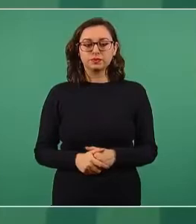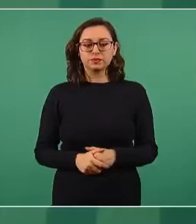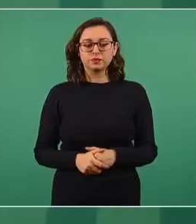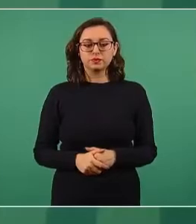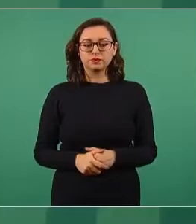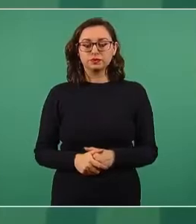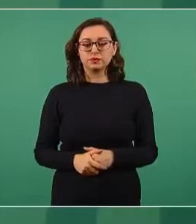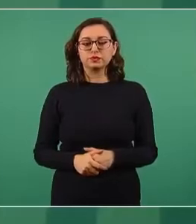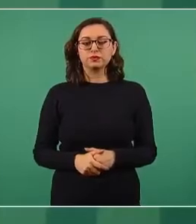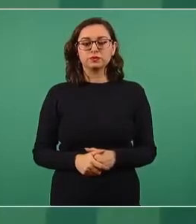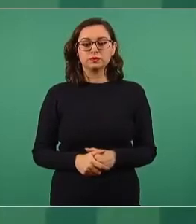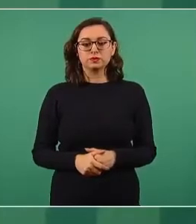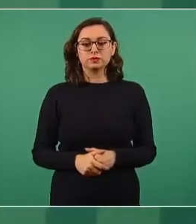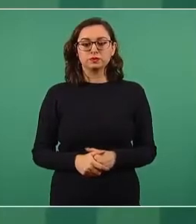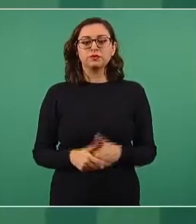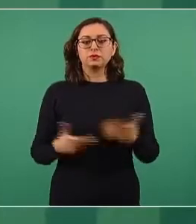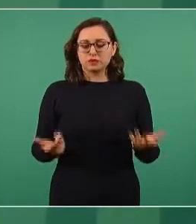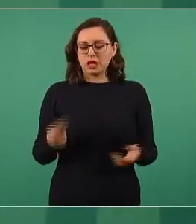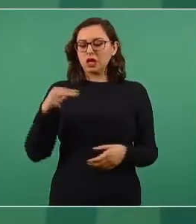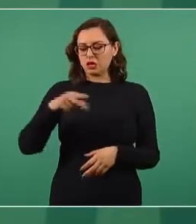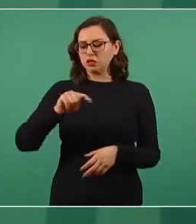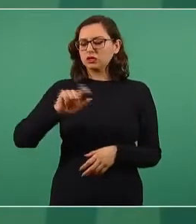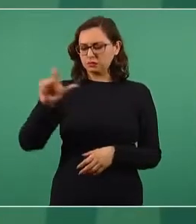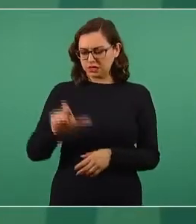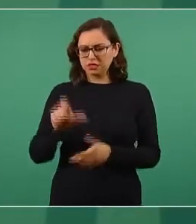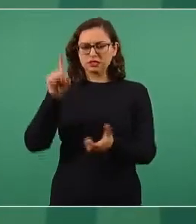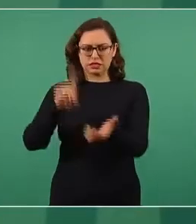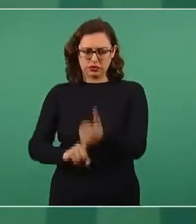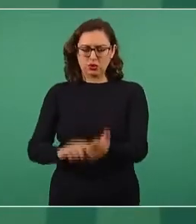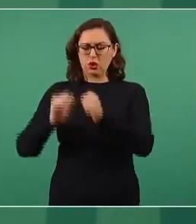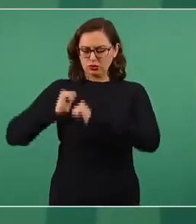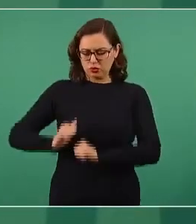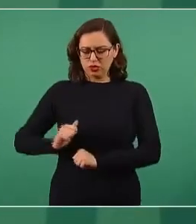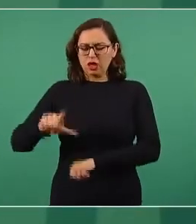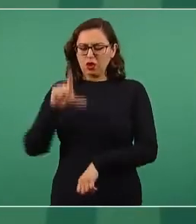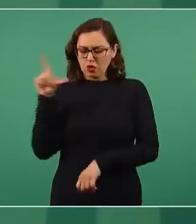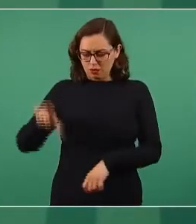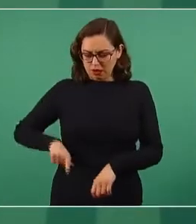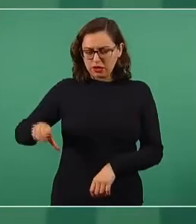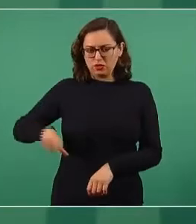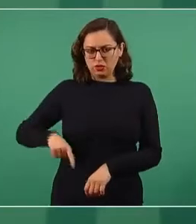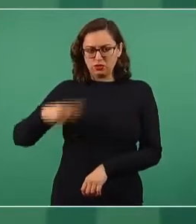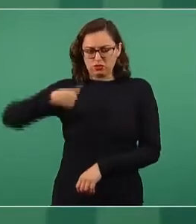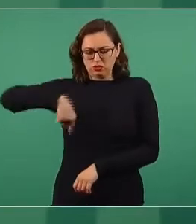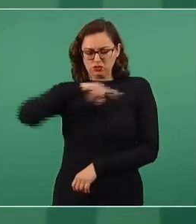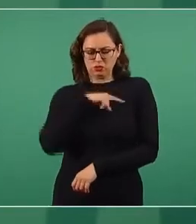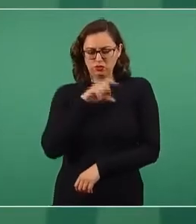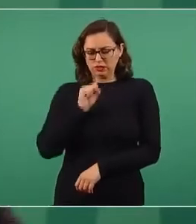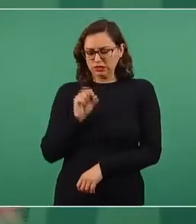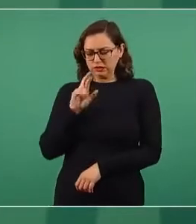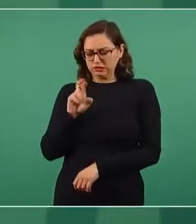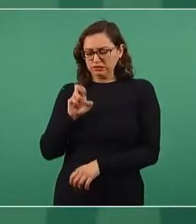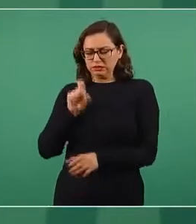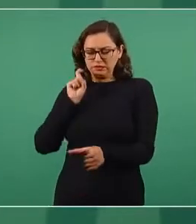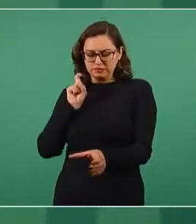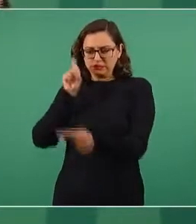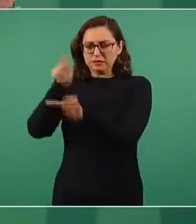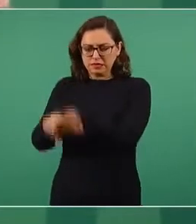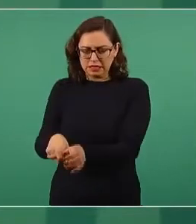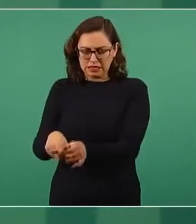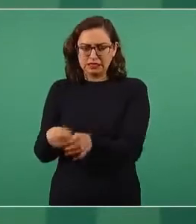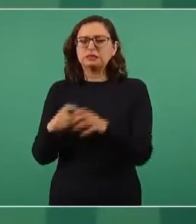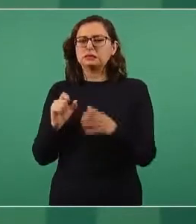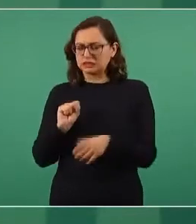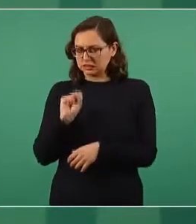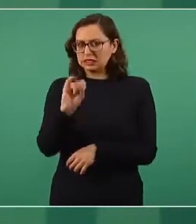forma parte del órgano de gobierno de Notimex, igual que varias dependencias federales, pero no podemos actuar de motu propio, tenemos que ponernos de acuerdo con